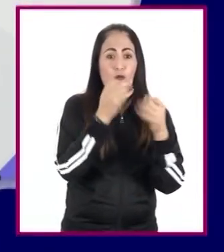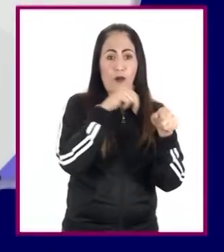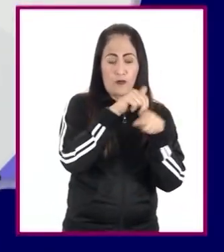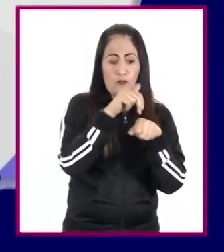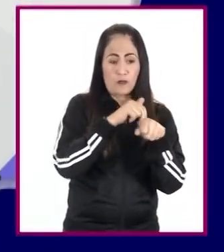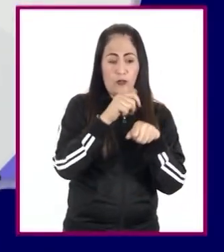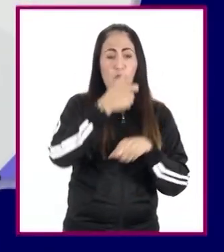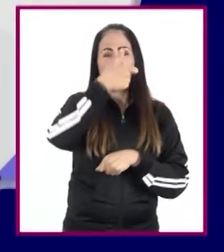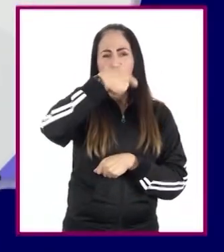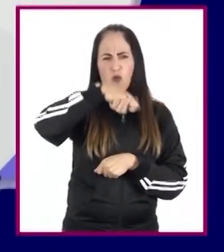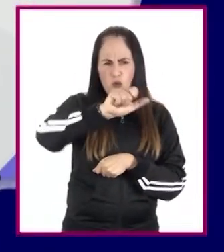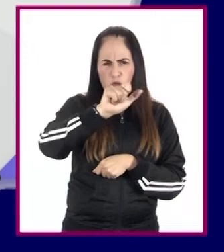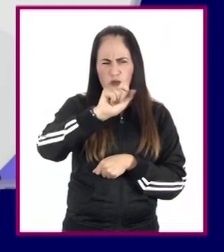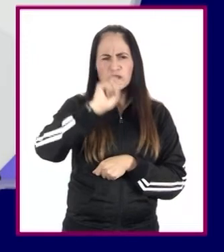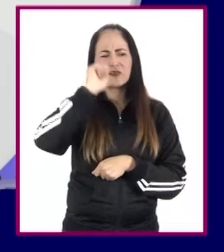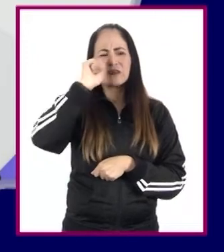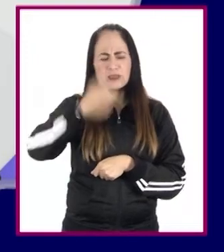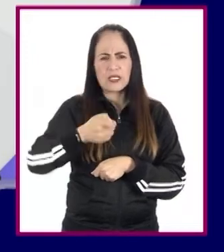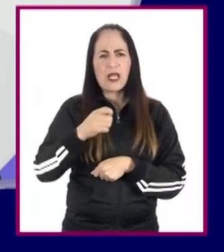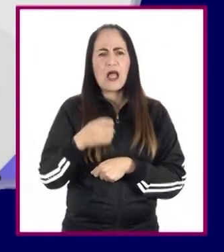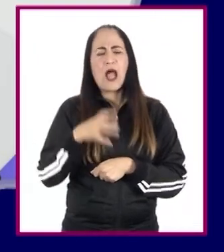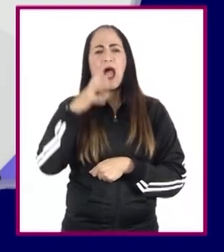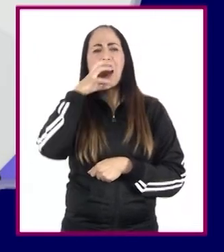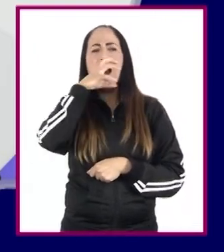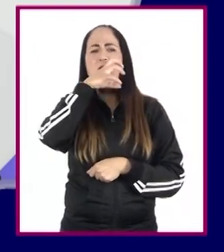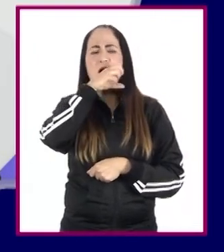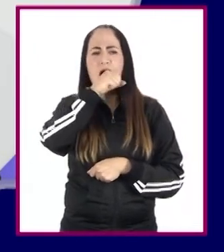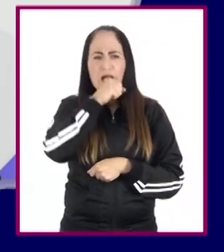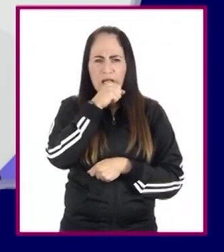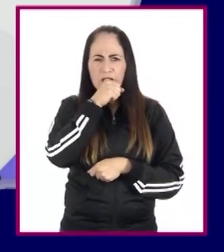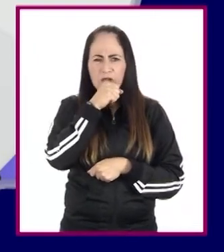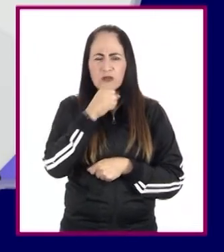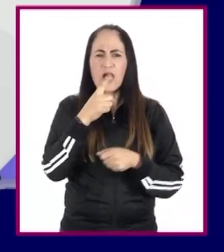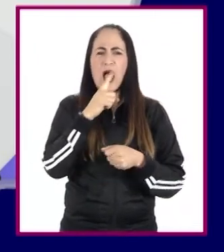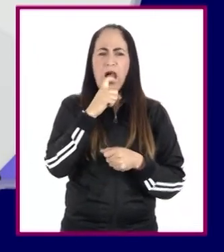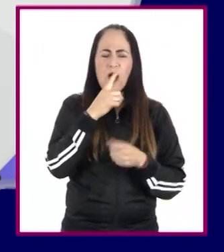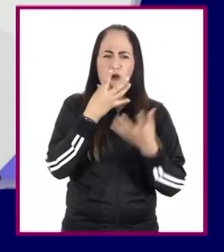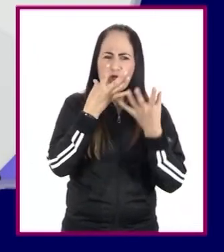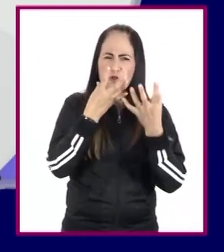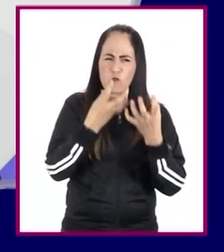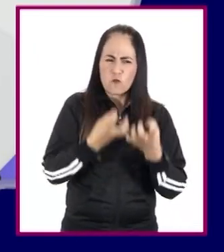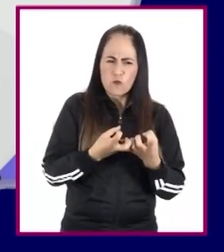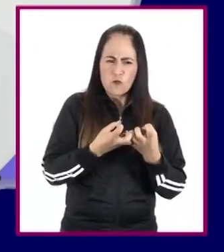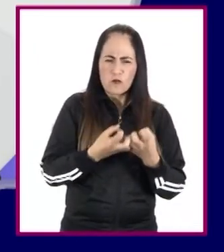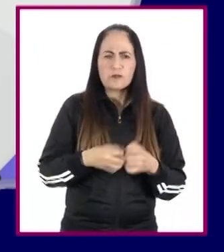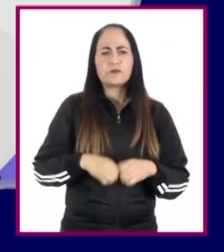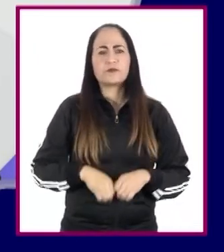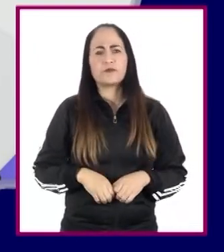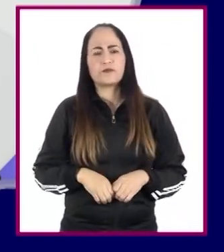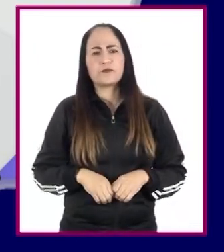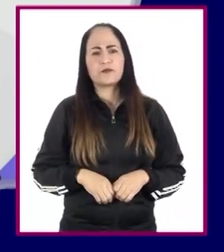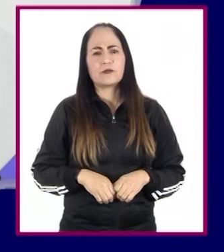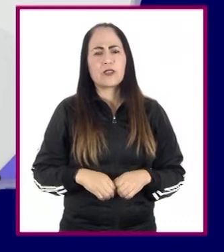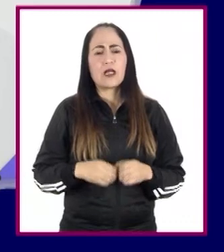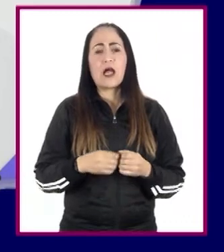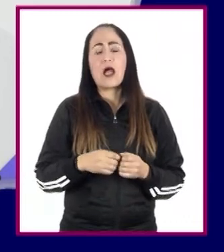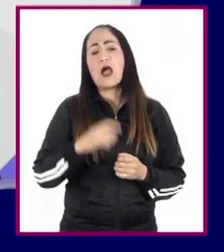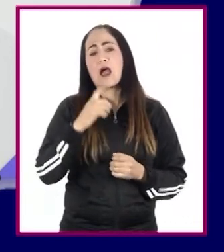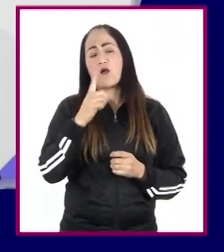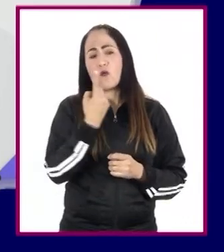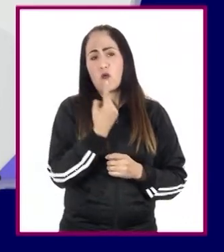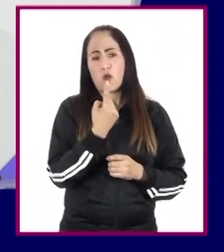Q representa la cantidad de calor absorbida por el agua, es decir, las calorías que requirió la muestra de agua para elevar su